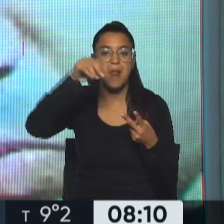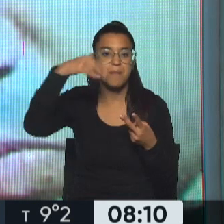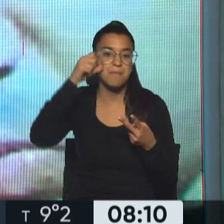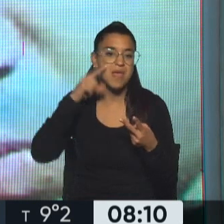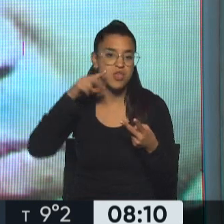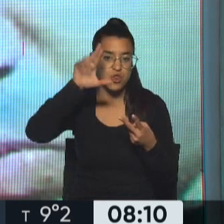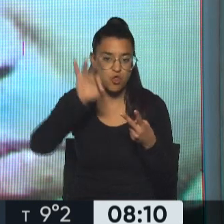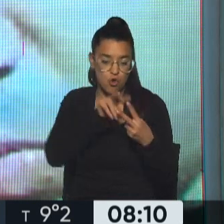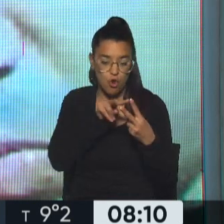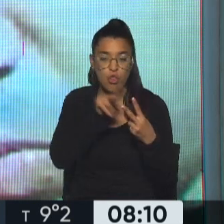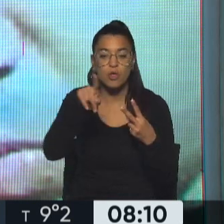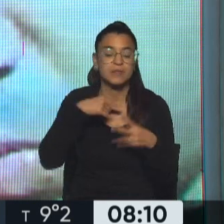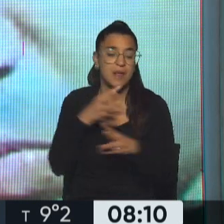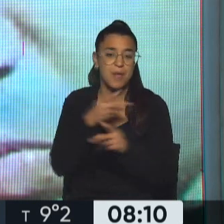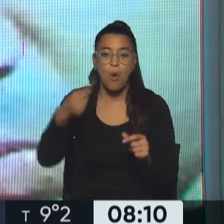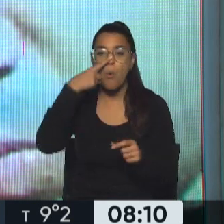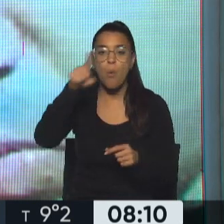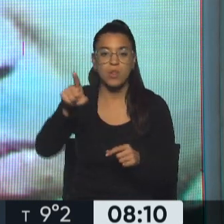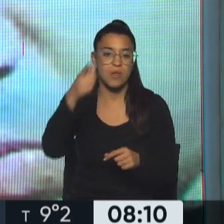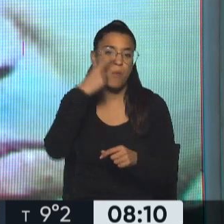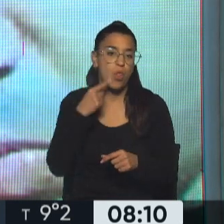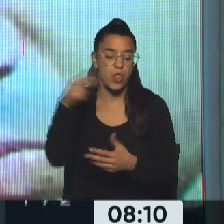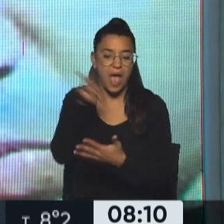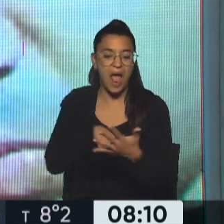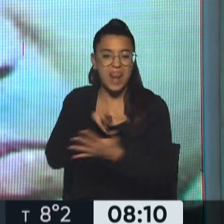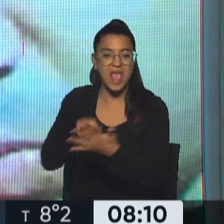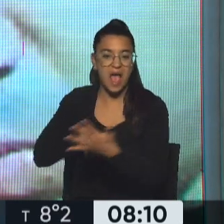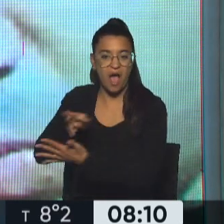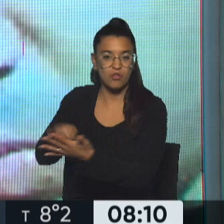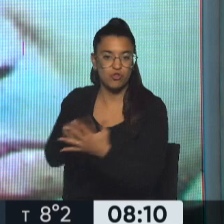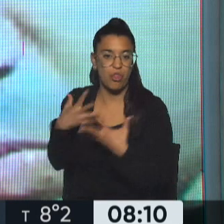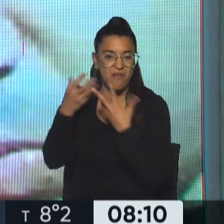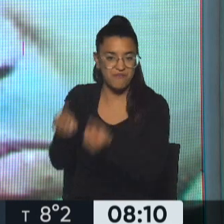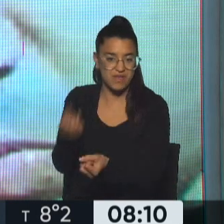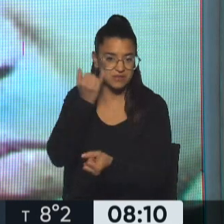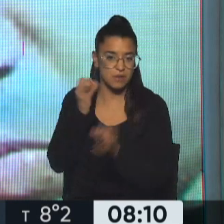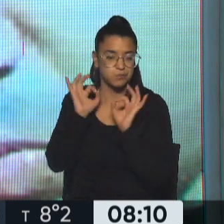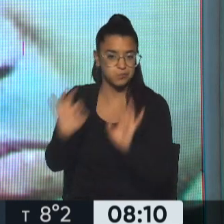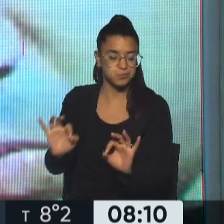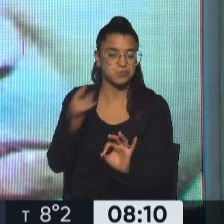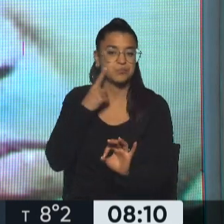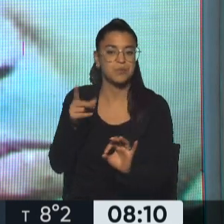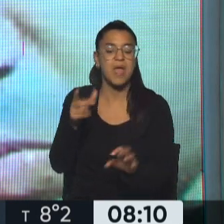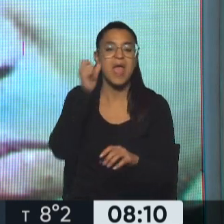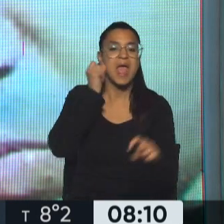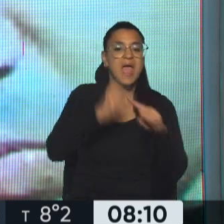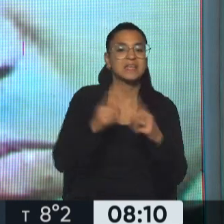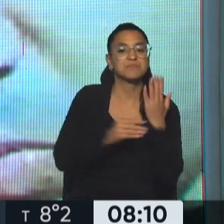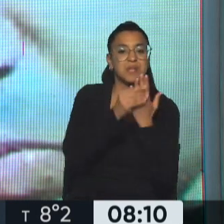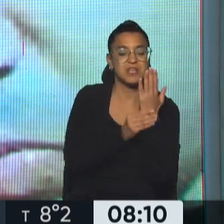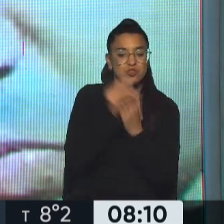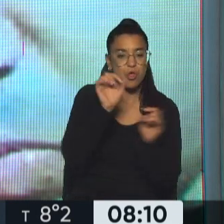concluyeron la segunda y última jornada de alegatos de defensa del ex ministro de planificación Julio